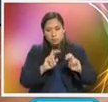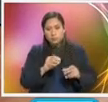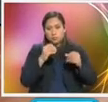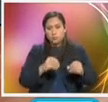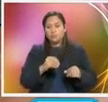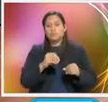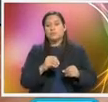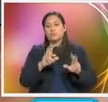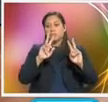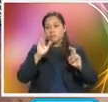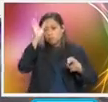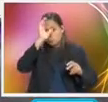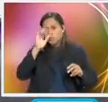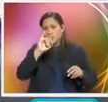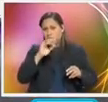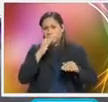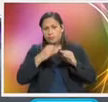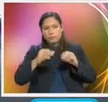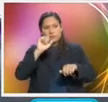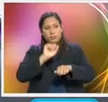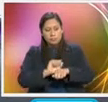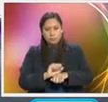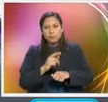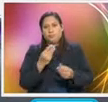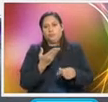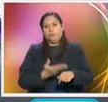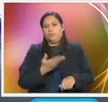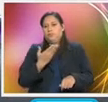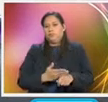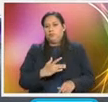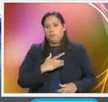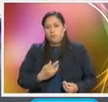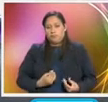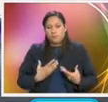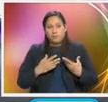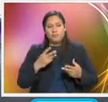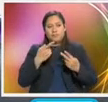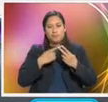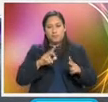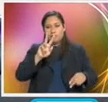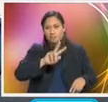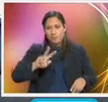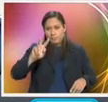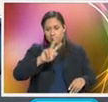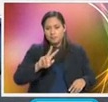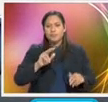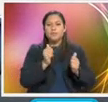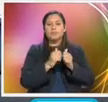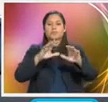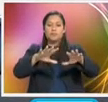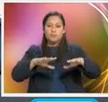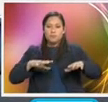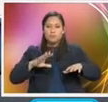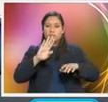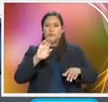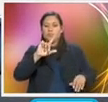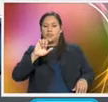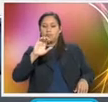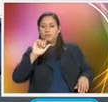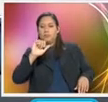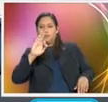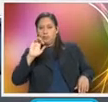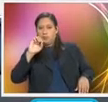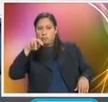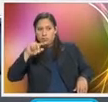hablar. Sí, este fin de semana va a estar muy emocionante. Empezamos el viernes con un concierto de Belafonte